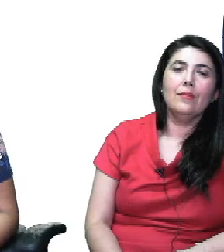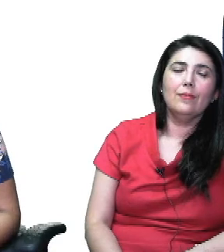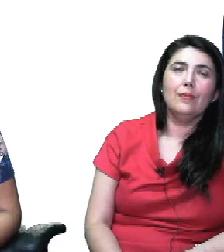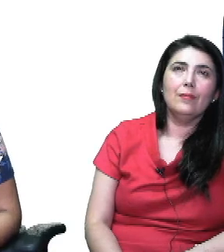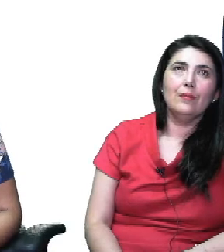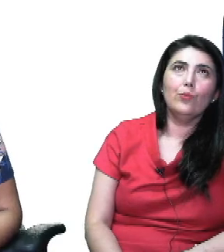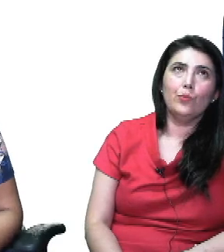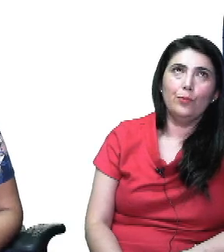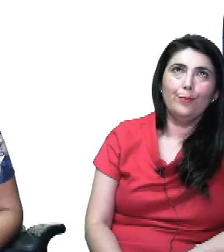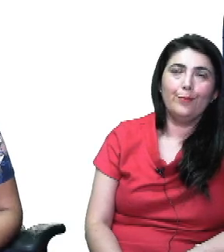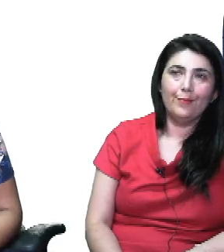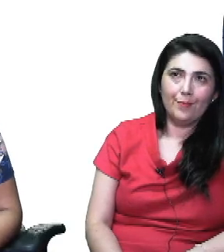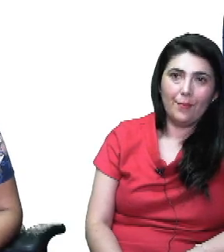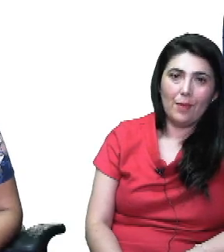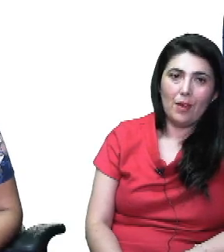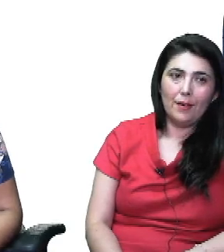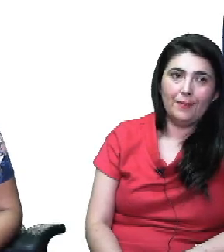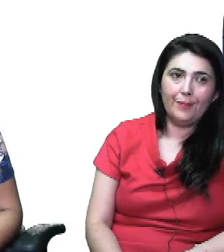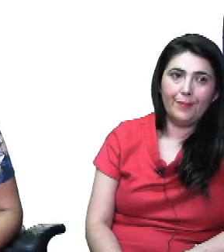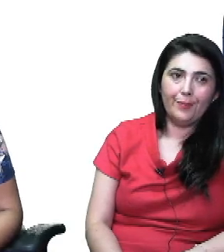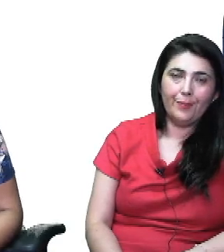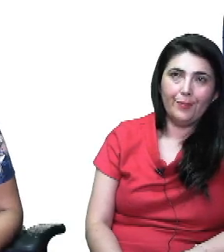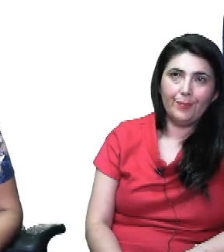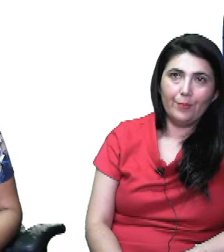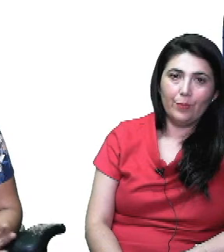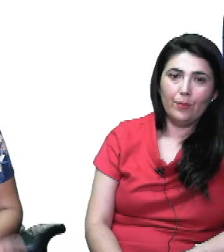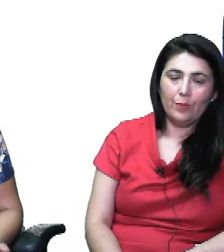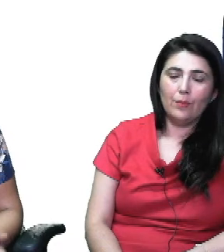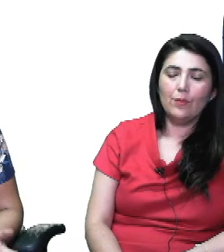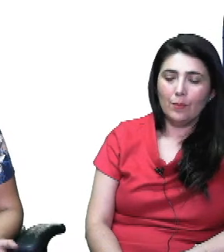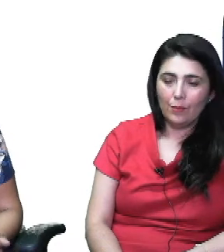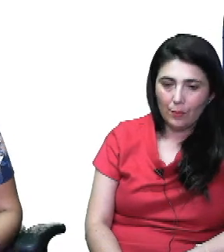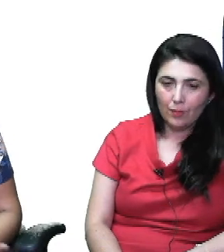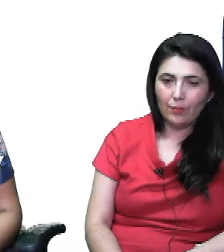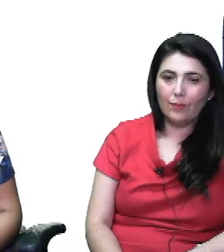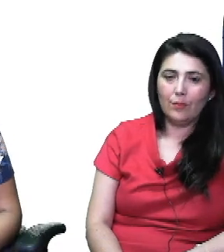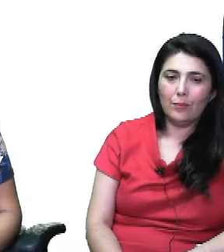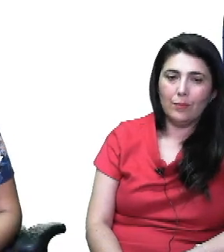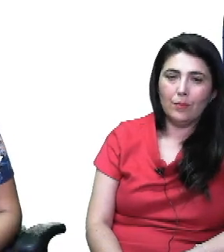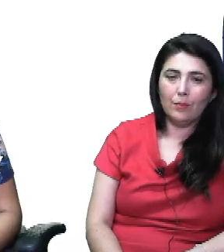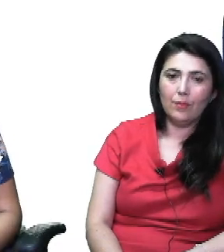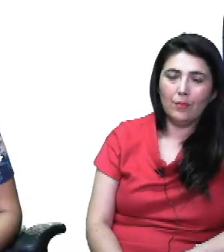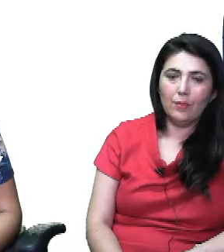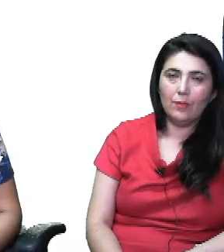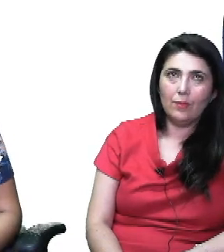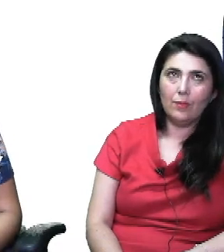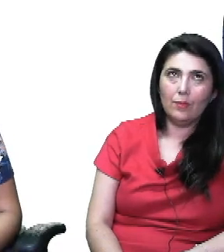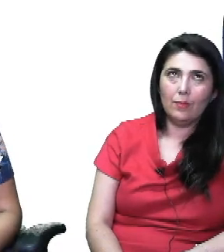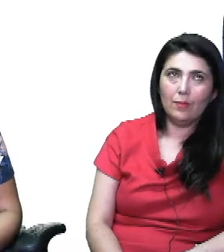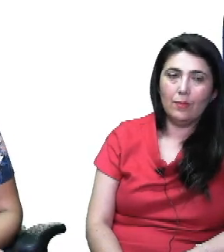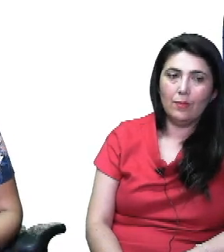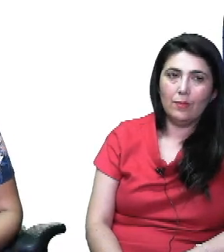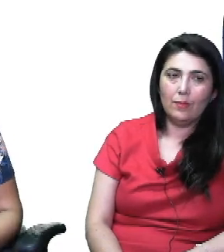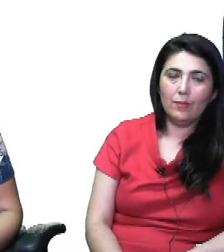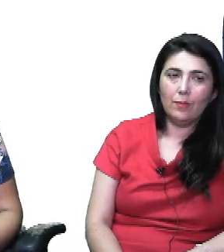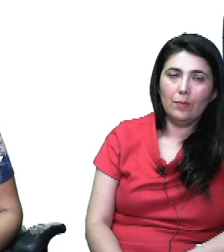eso también es algo que acá a nivel ¿cierto?, de país, de formación que estamos nosotros realizando en cuanto a